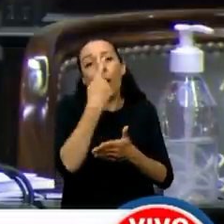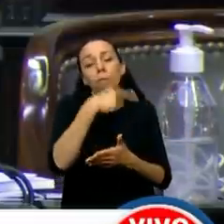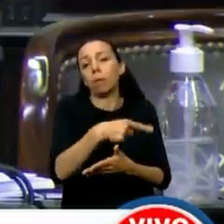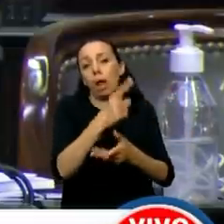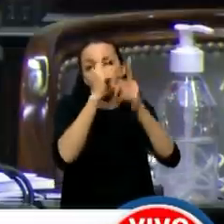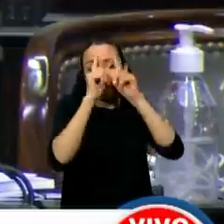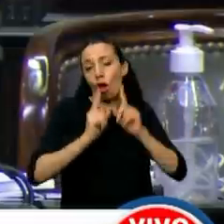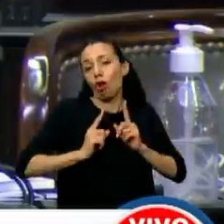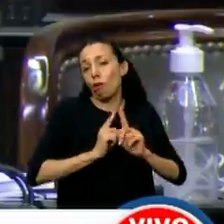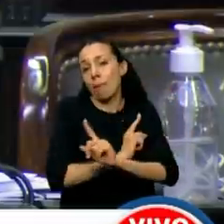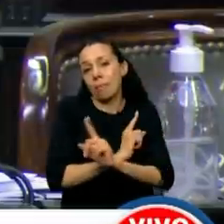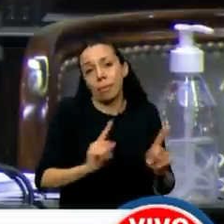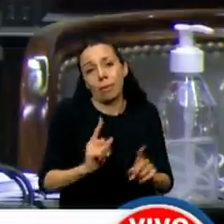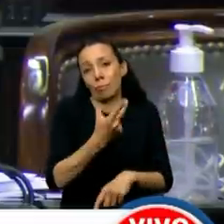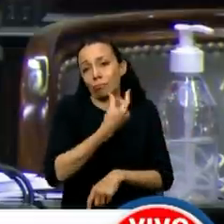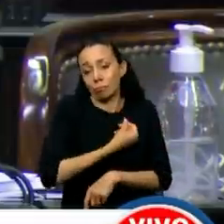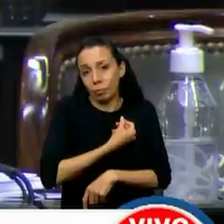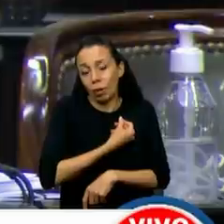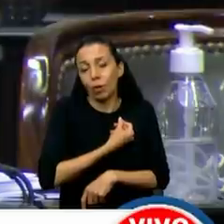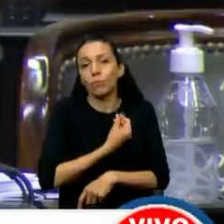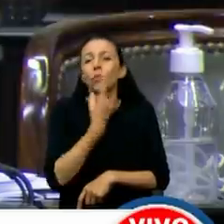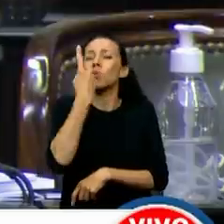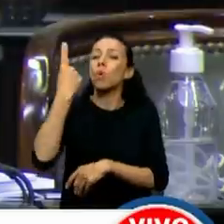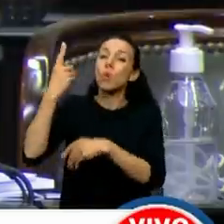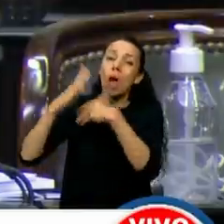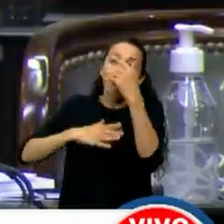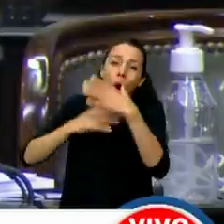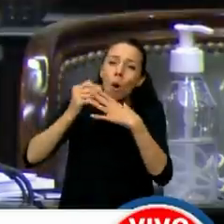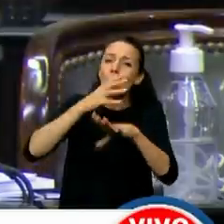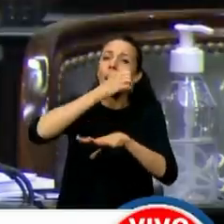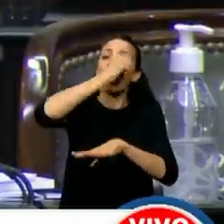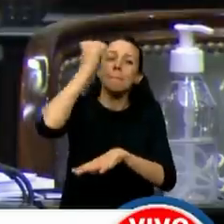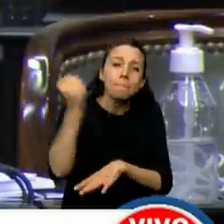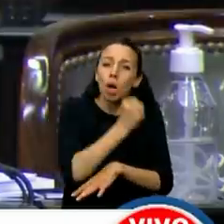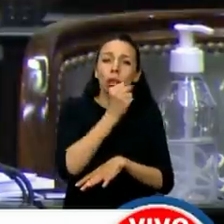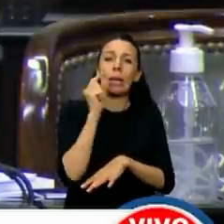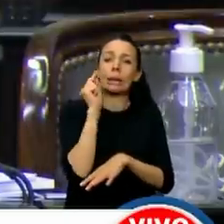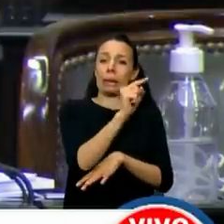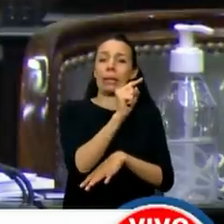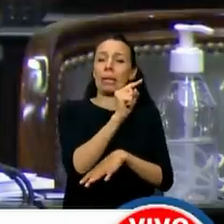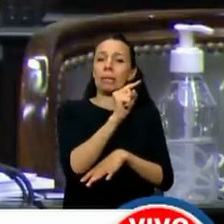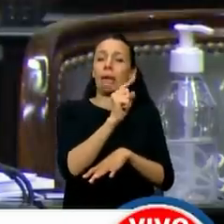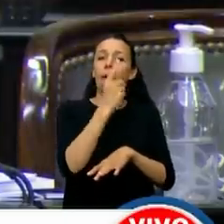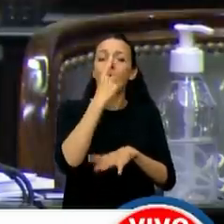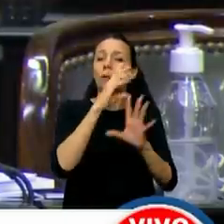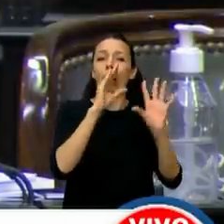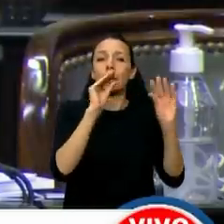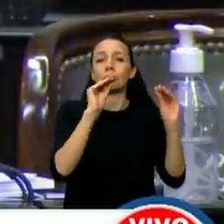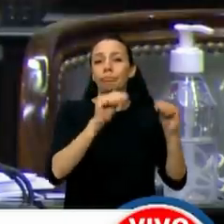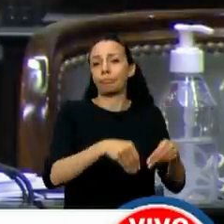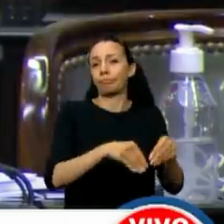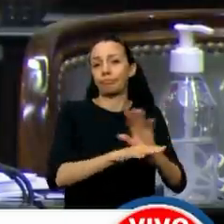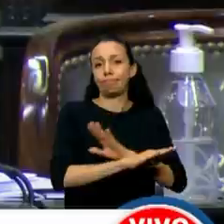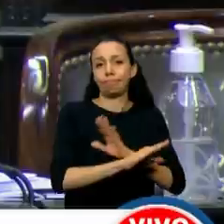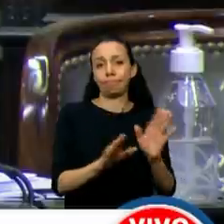importante importantísima diría yo vuelve a frustrarse no sólo para las expectativas